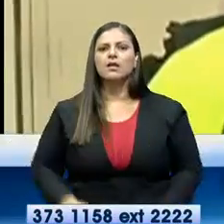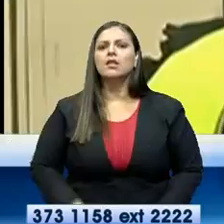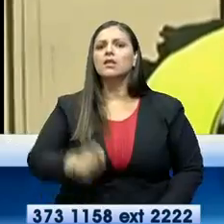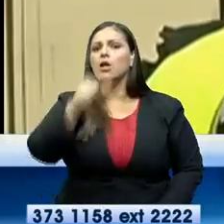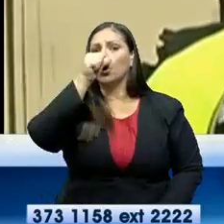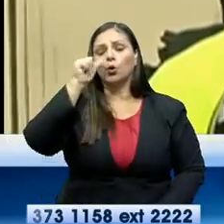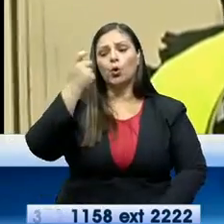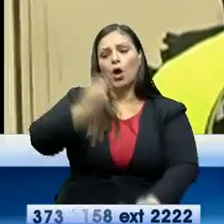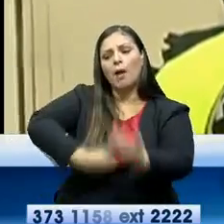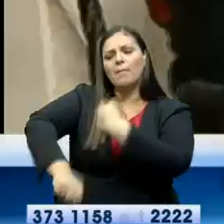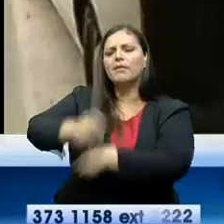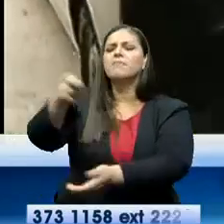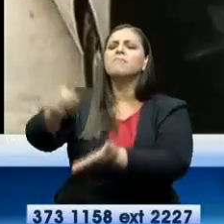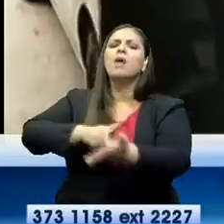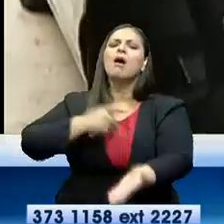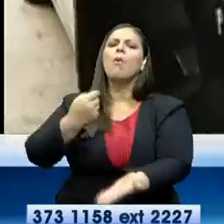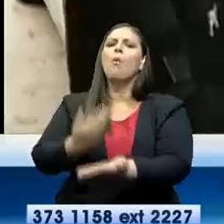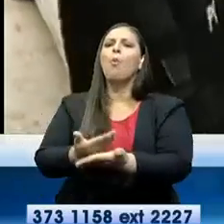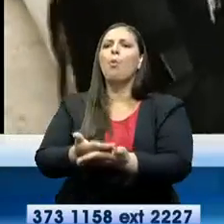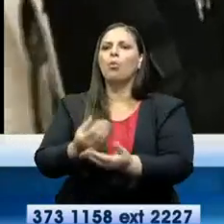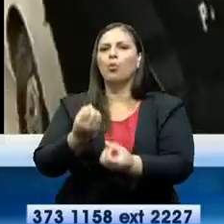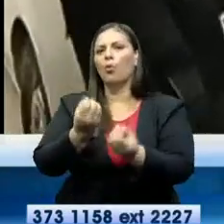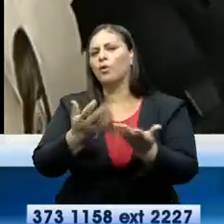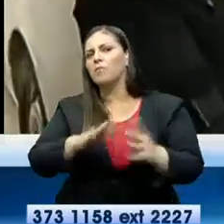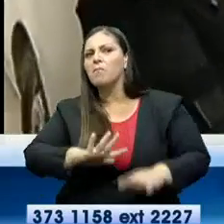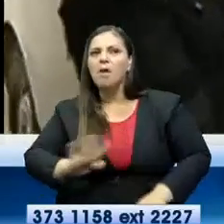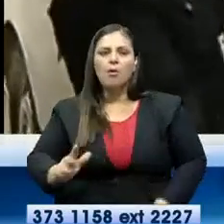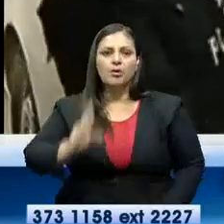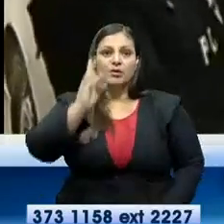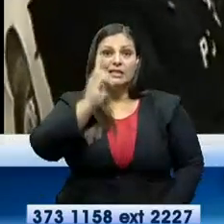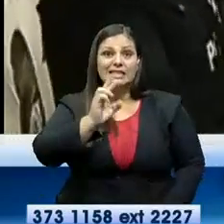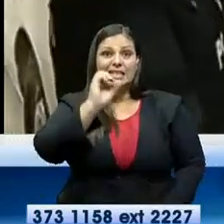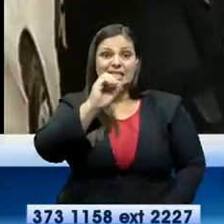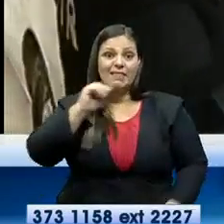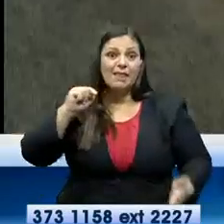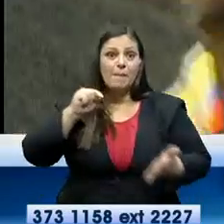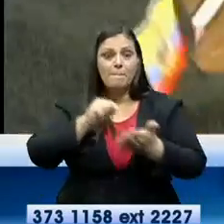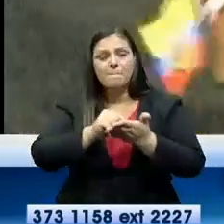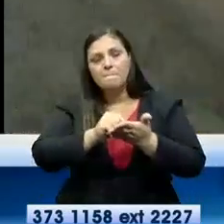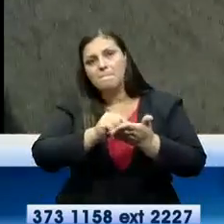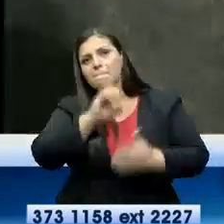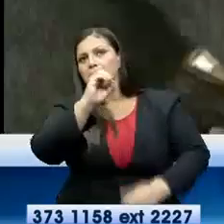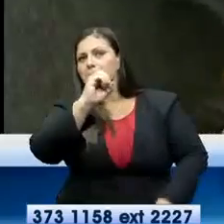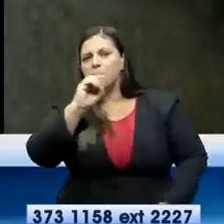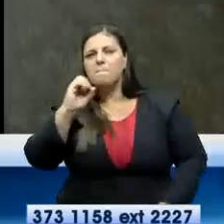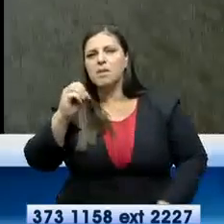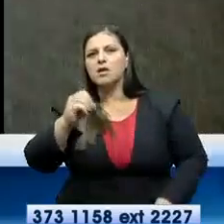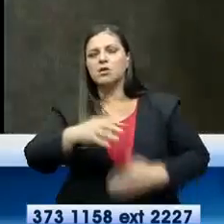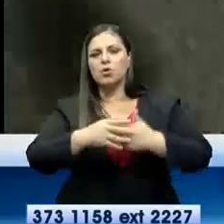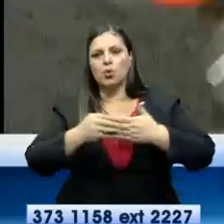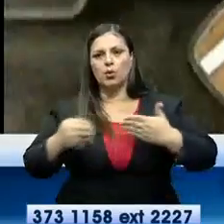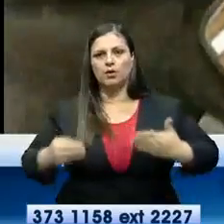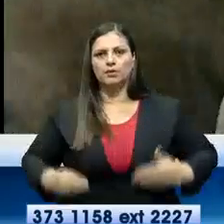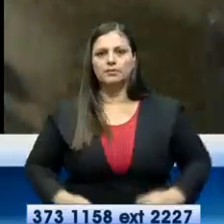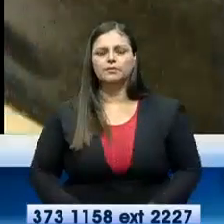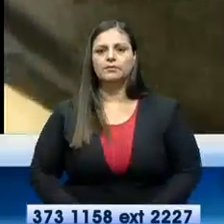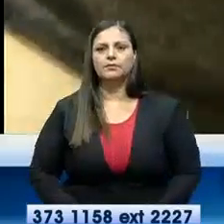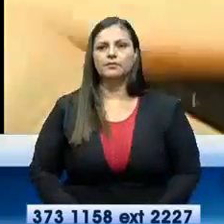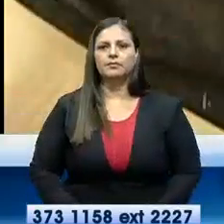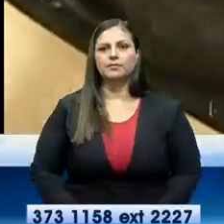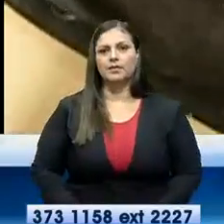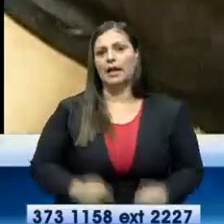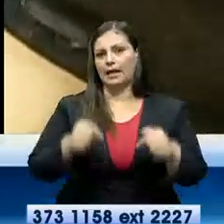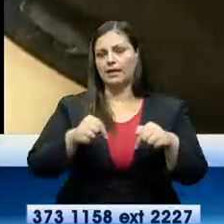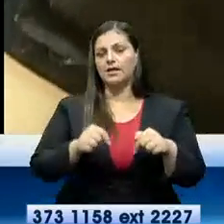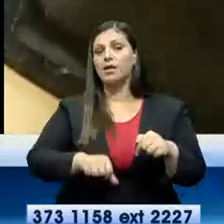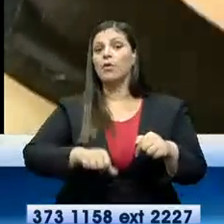llegaba a Europa, ustedes consideran que un kilo en Europa vale entre 60 mil a 70 mil dólares. Este mismo kilo de clorhidrato de cocaína puesto en los Estados